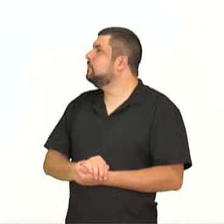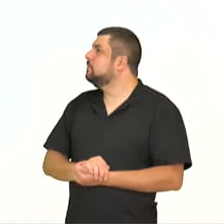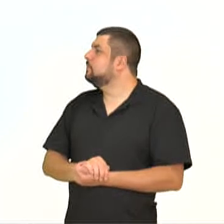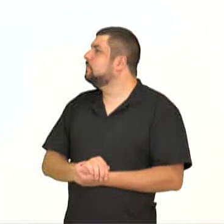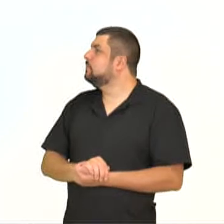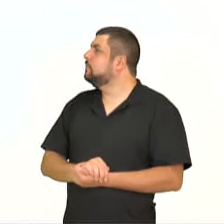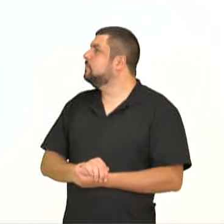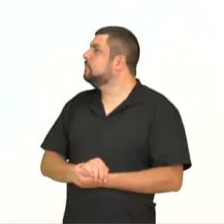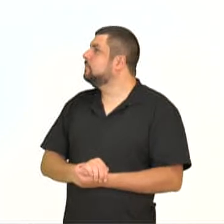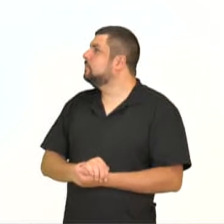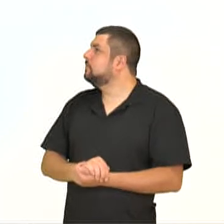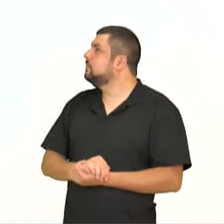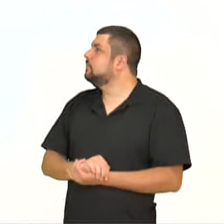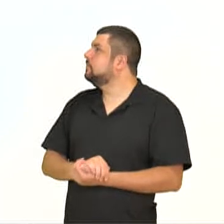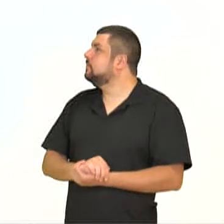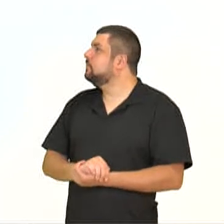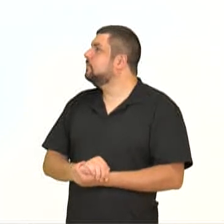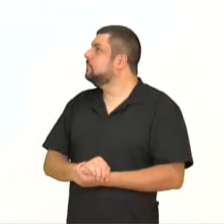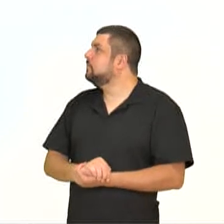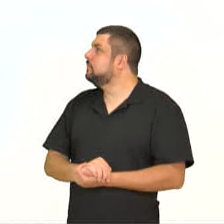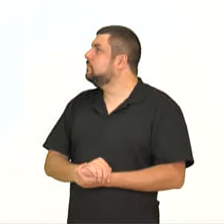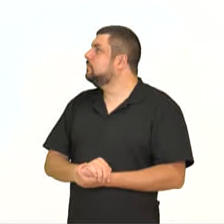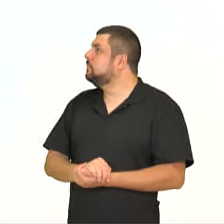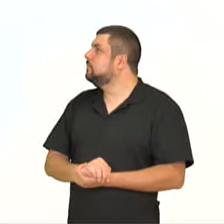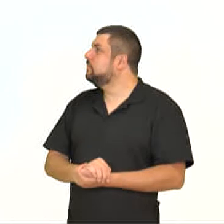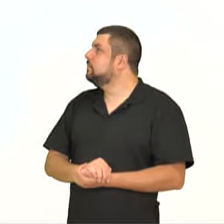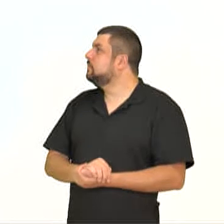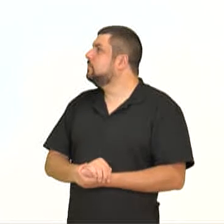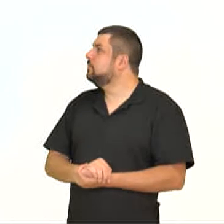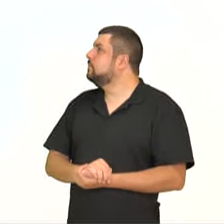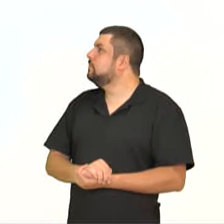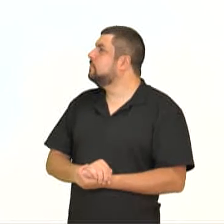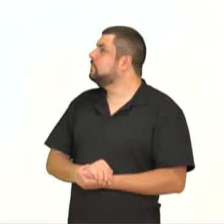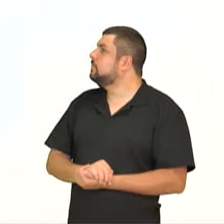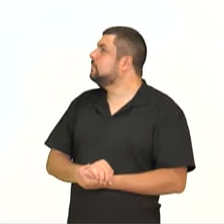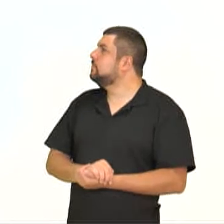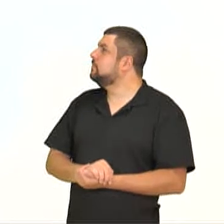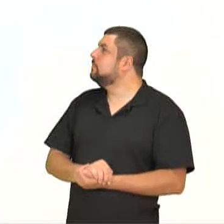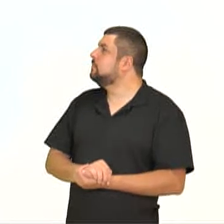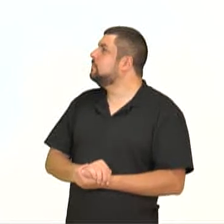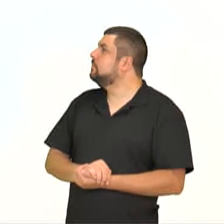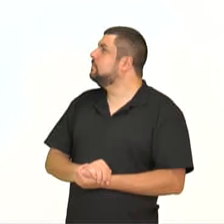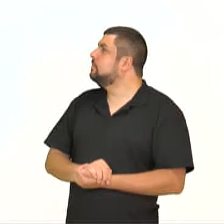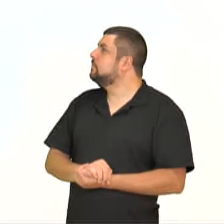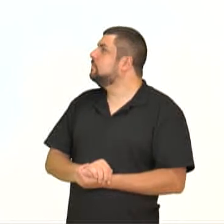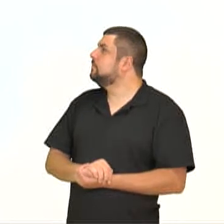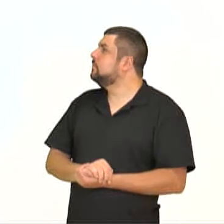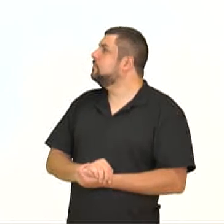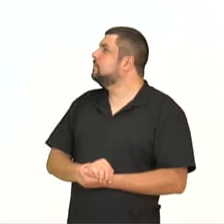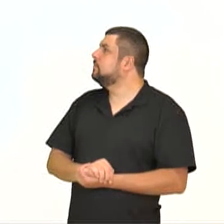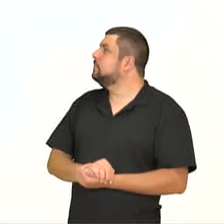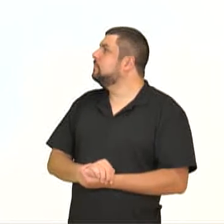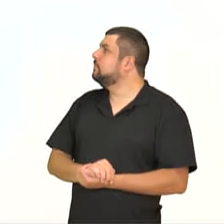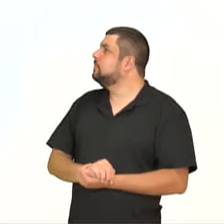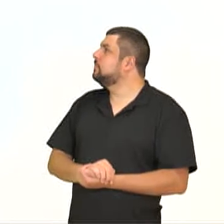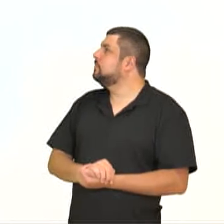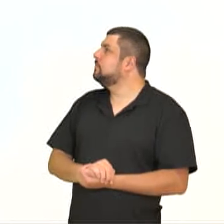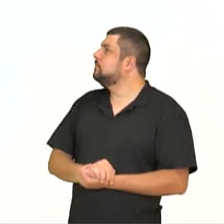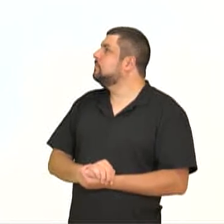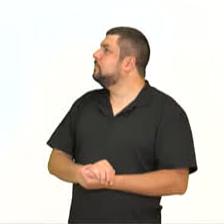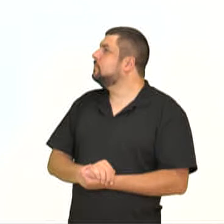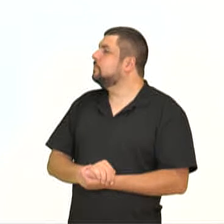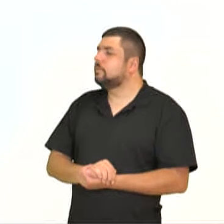las pequeñas cosas. Si tuviera más tiempo, dormiría más.